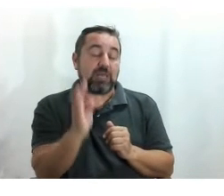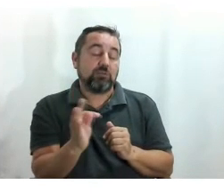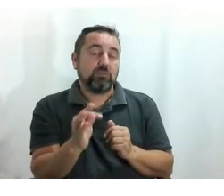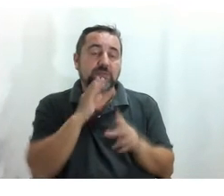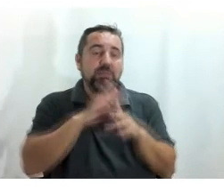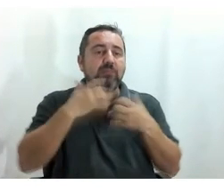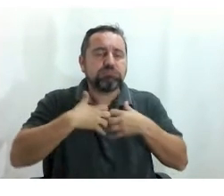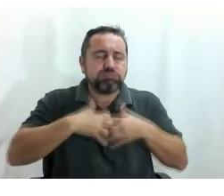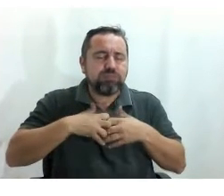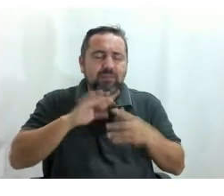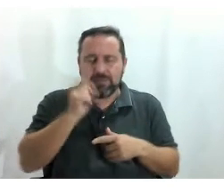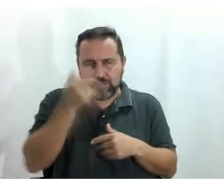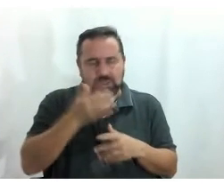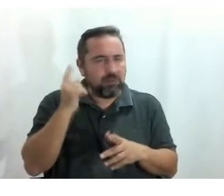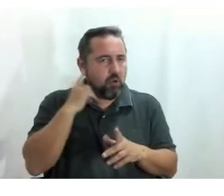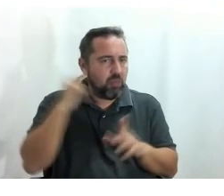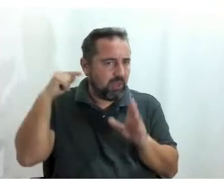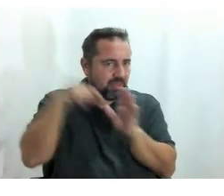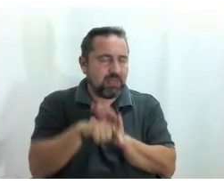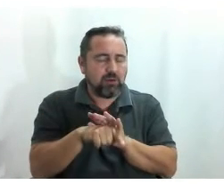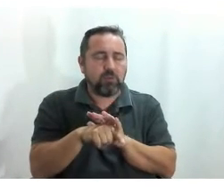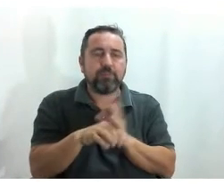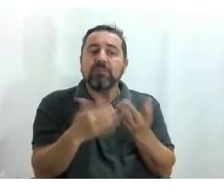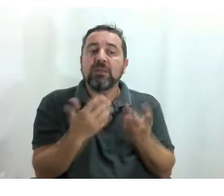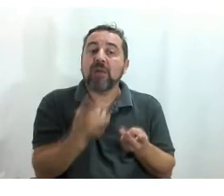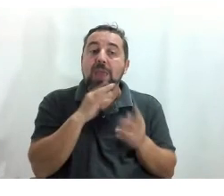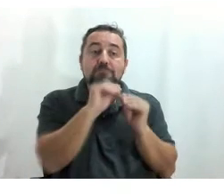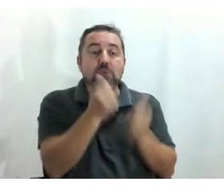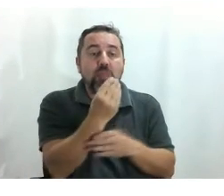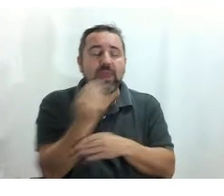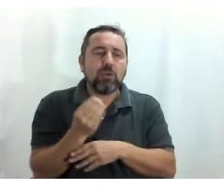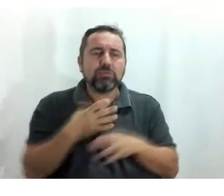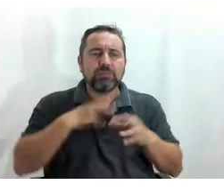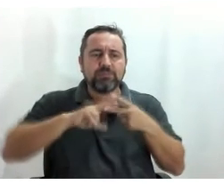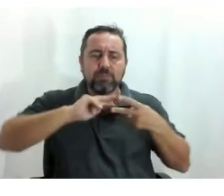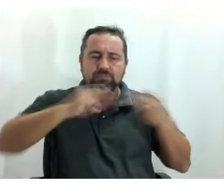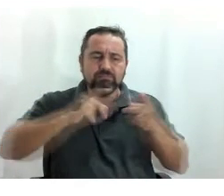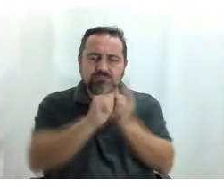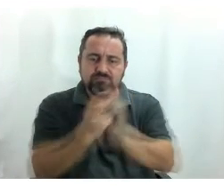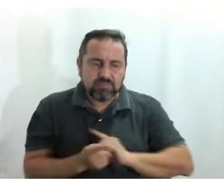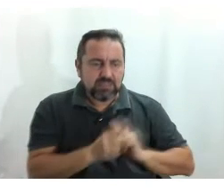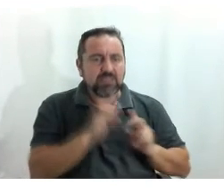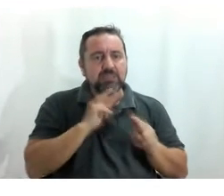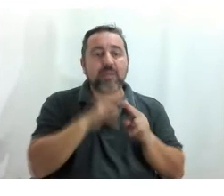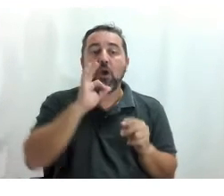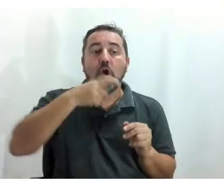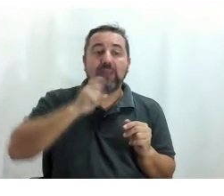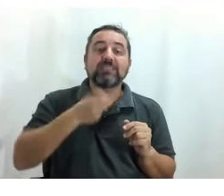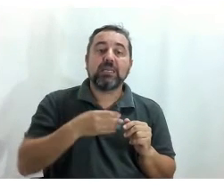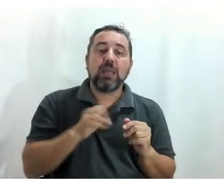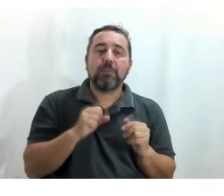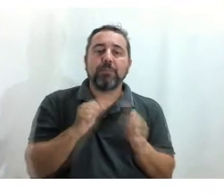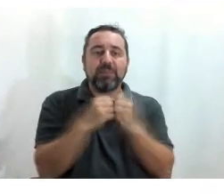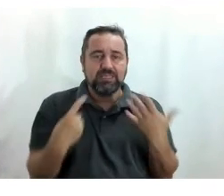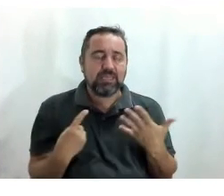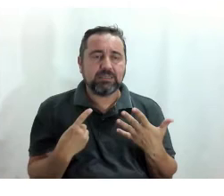oído interno. Existen diversos modelos que intentan reproducir las mutaciones en conexina 26. En concreto,